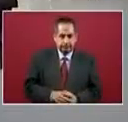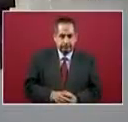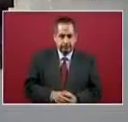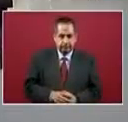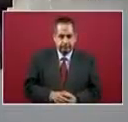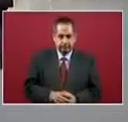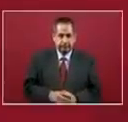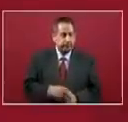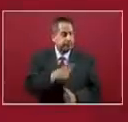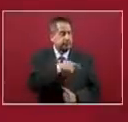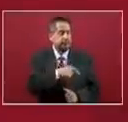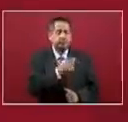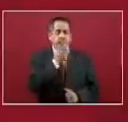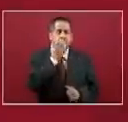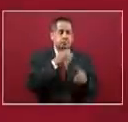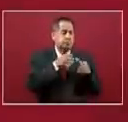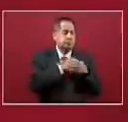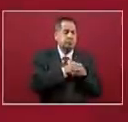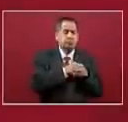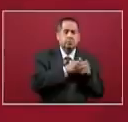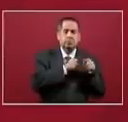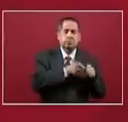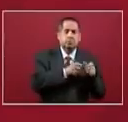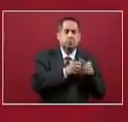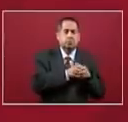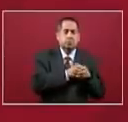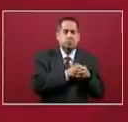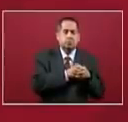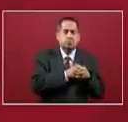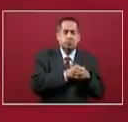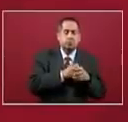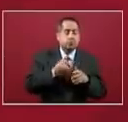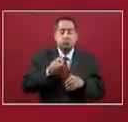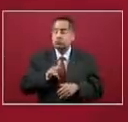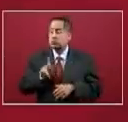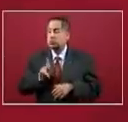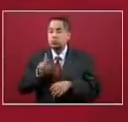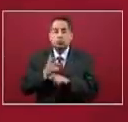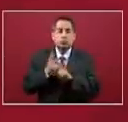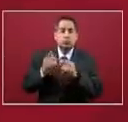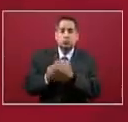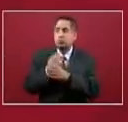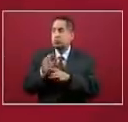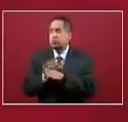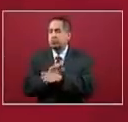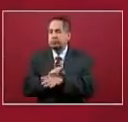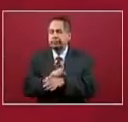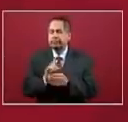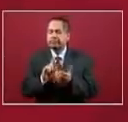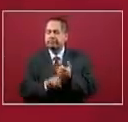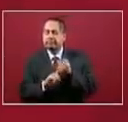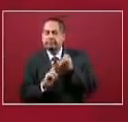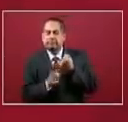son conservadores con apariencia de liberales?